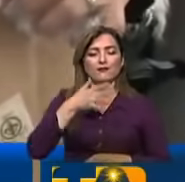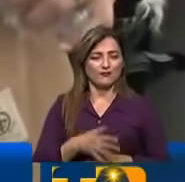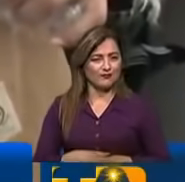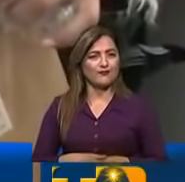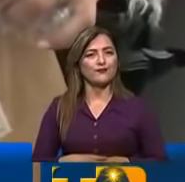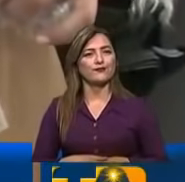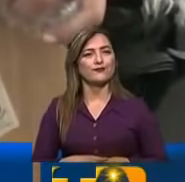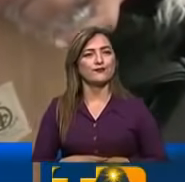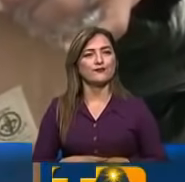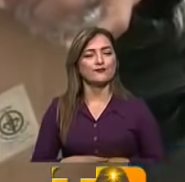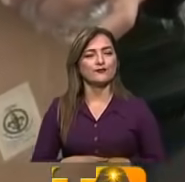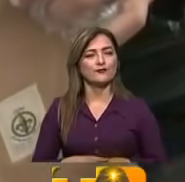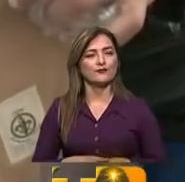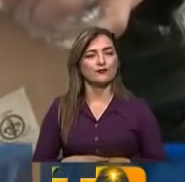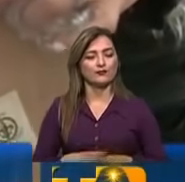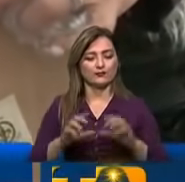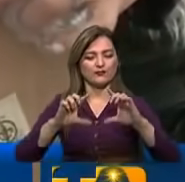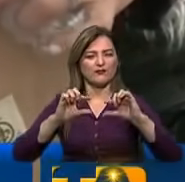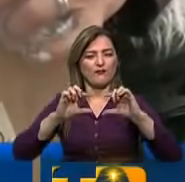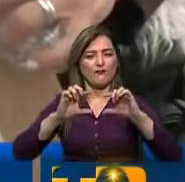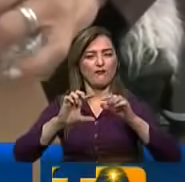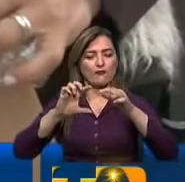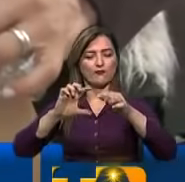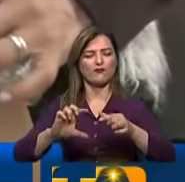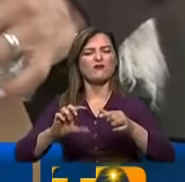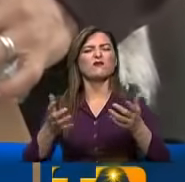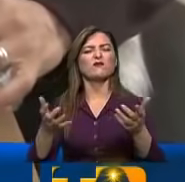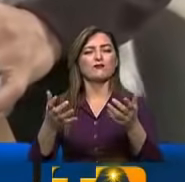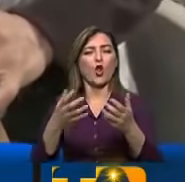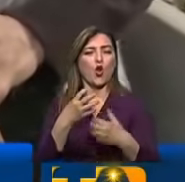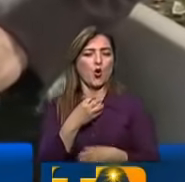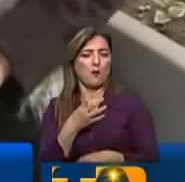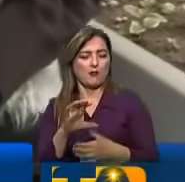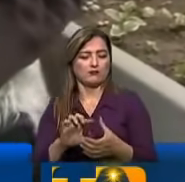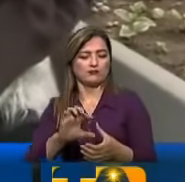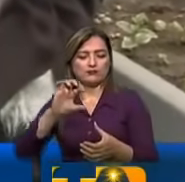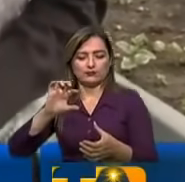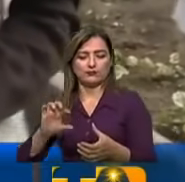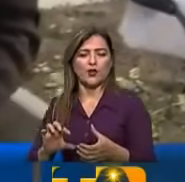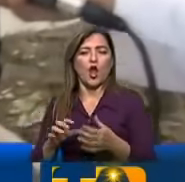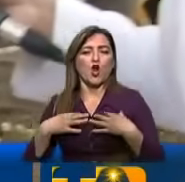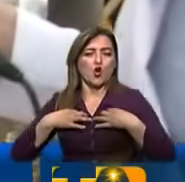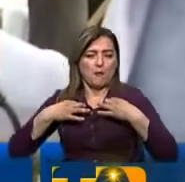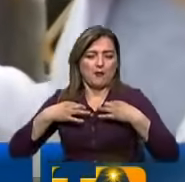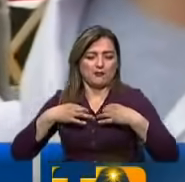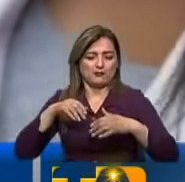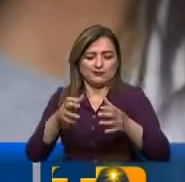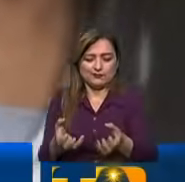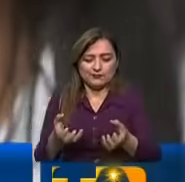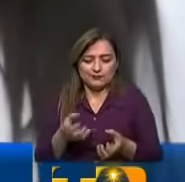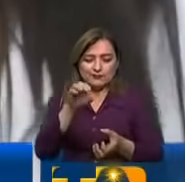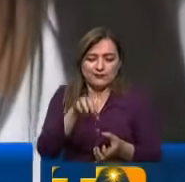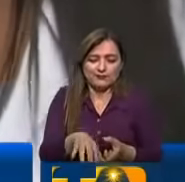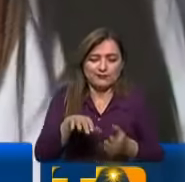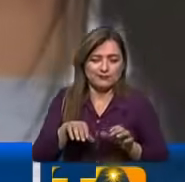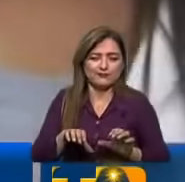que tengo, que es la almohadilla, que se puede poner entre la ropa, las toallas, también las almohadas para